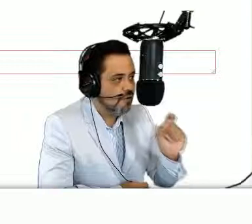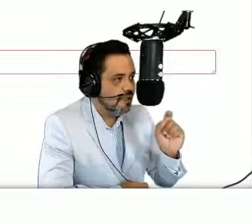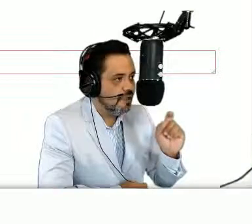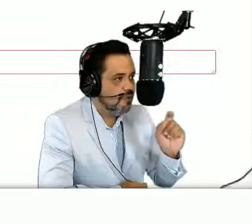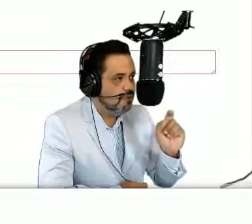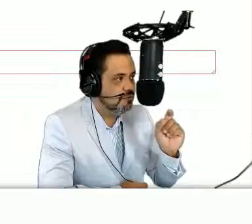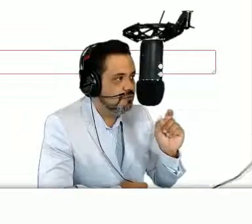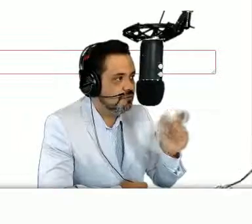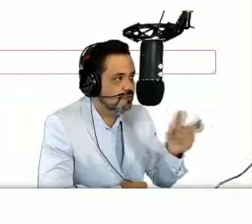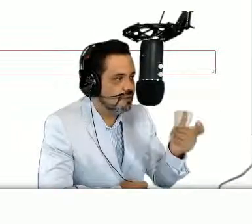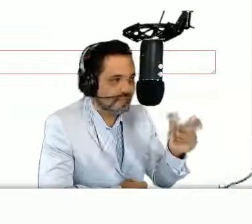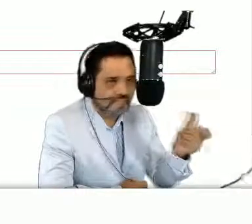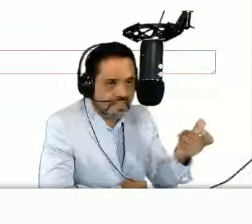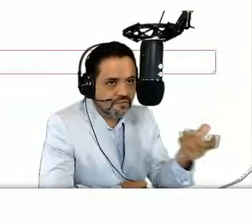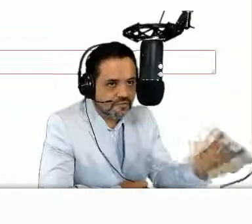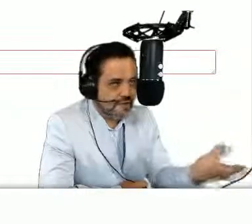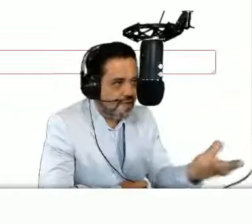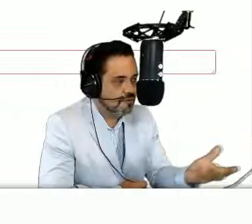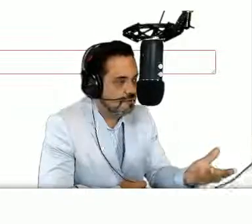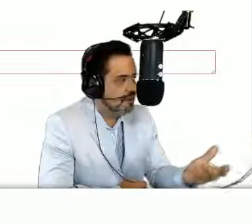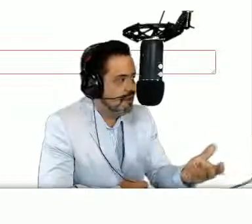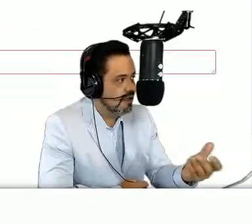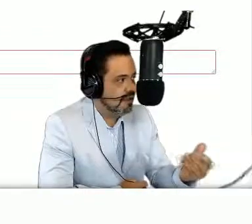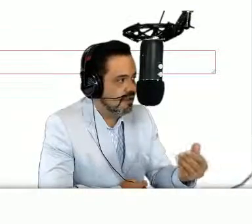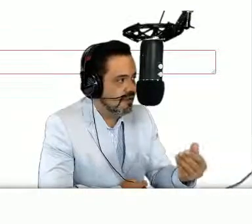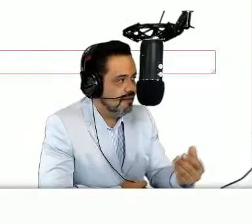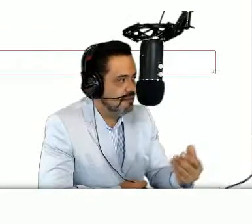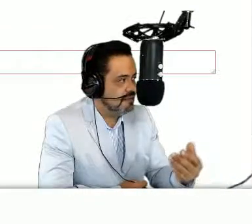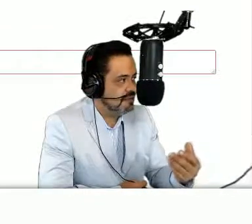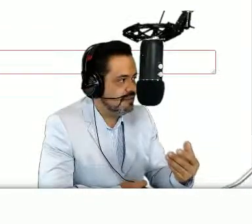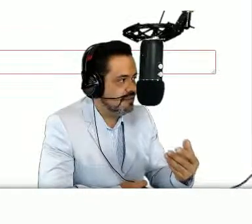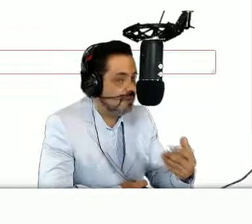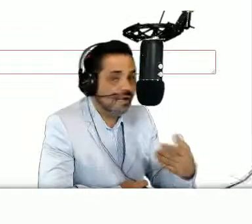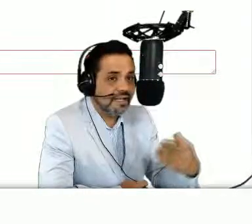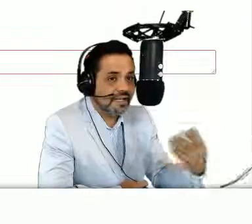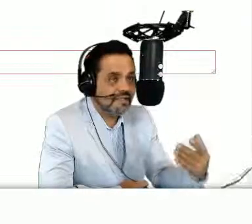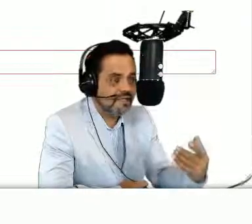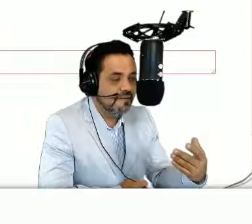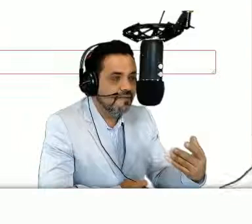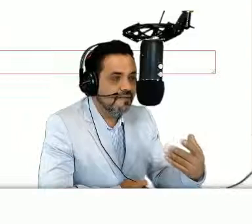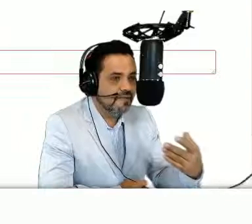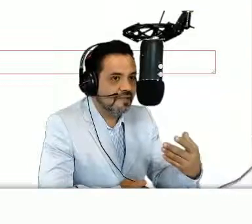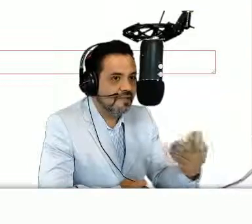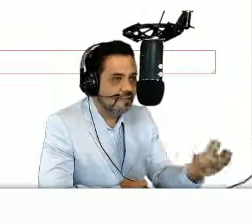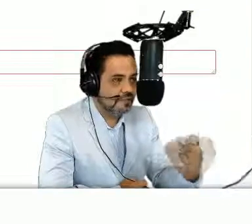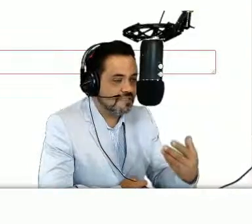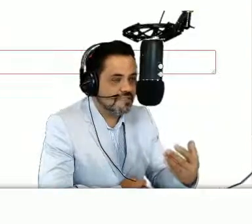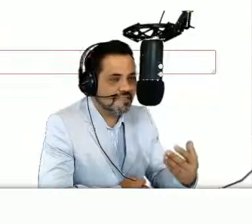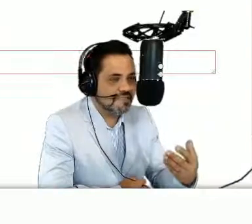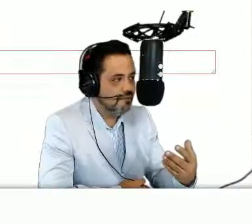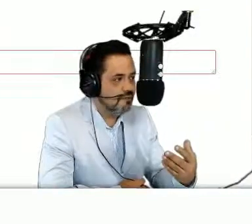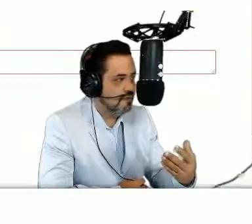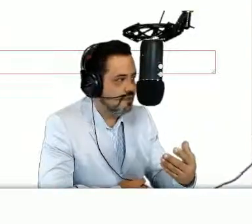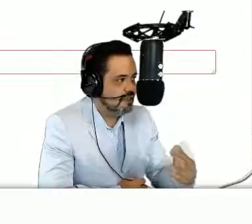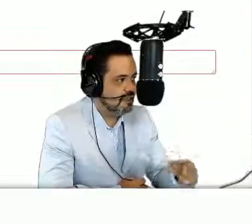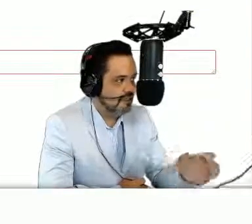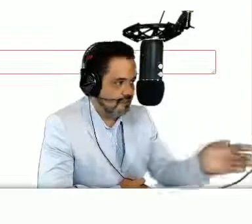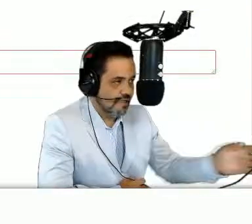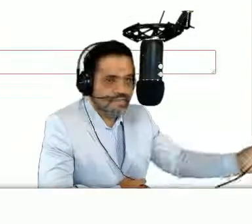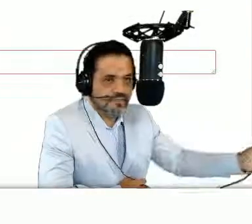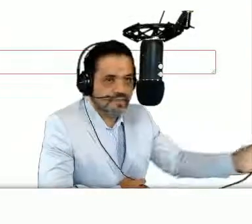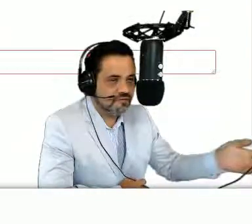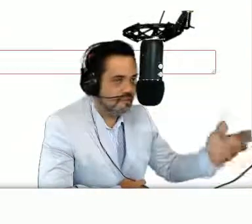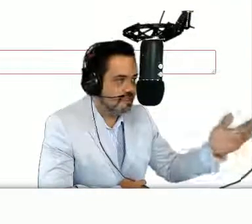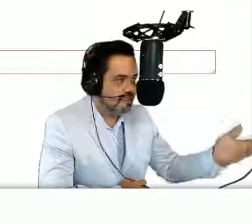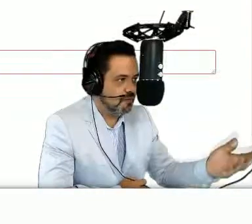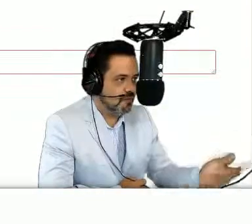con un navegador que no garantiza que tus datos estén a salvo. Y es que yo en